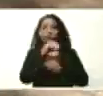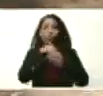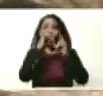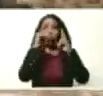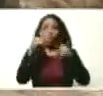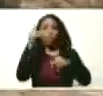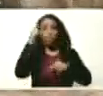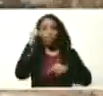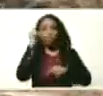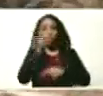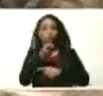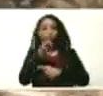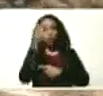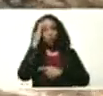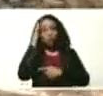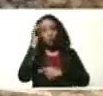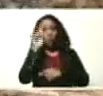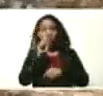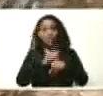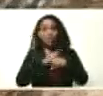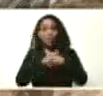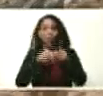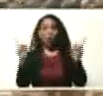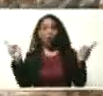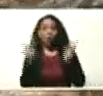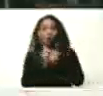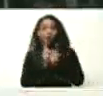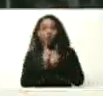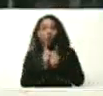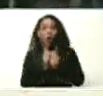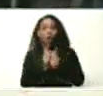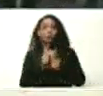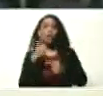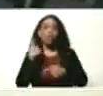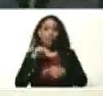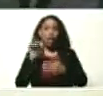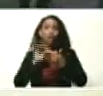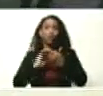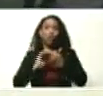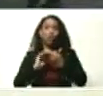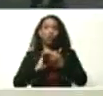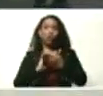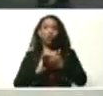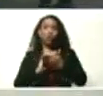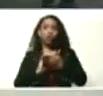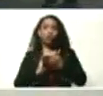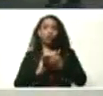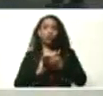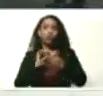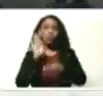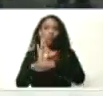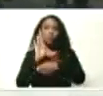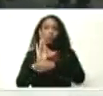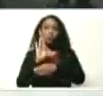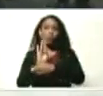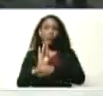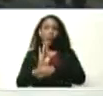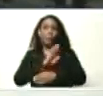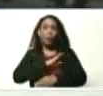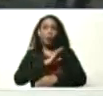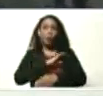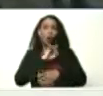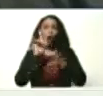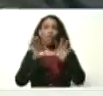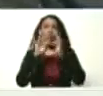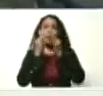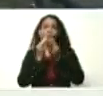saber que es por un tiempo limitado y que van a tener la solución del resguardo de propio y de su